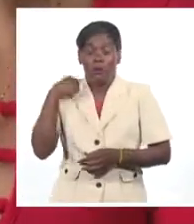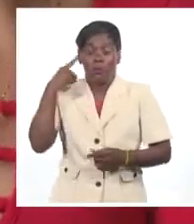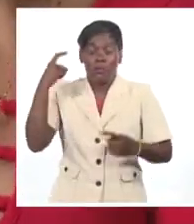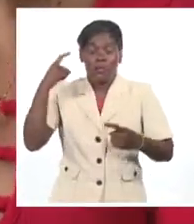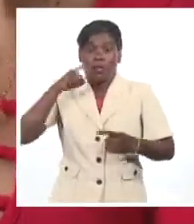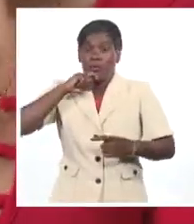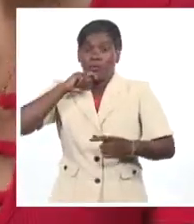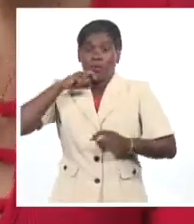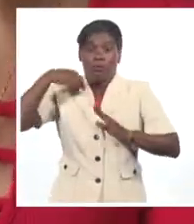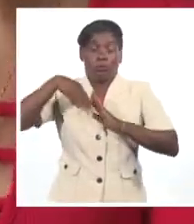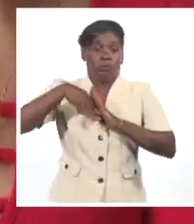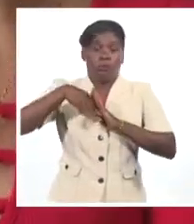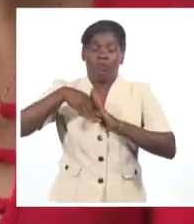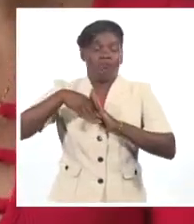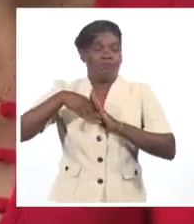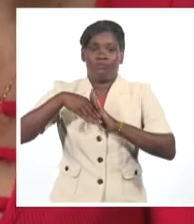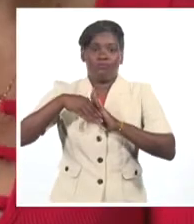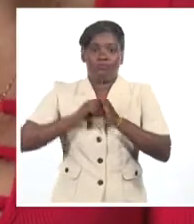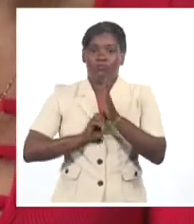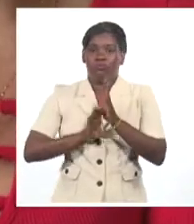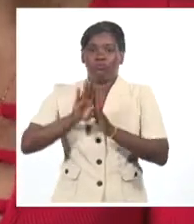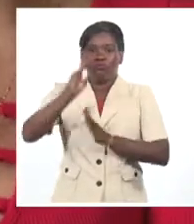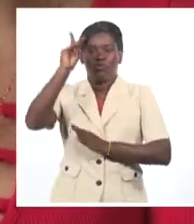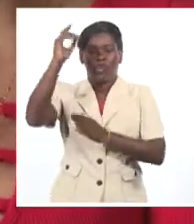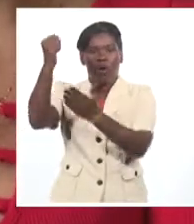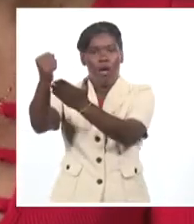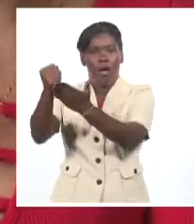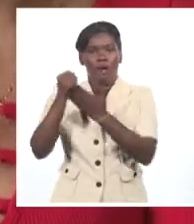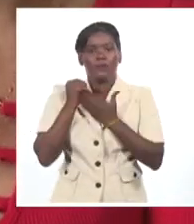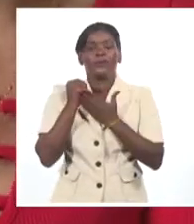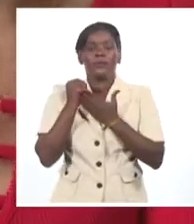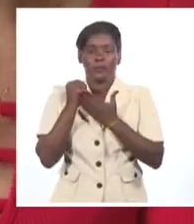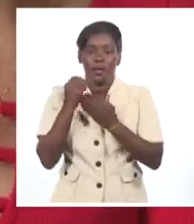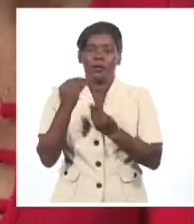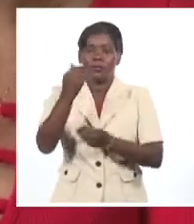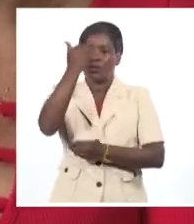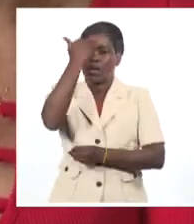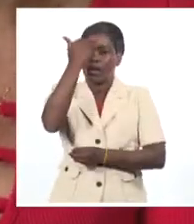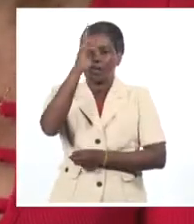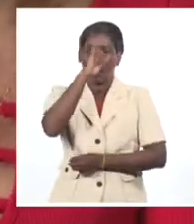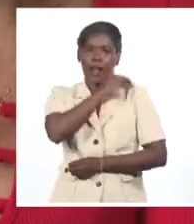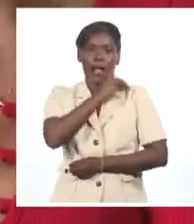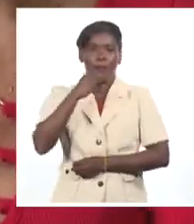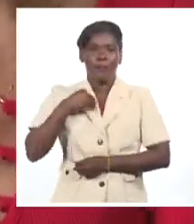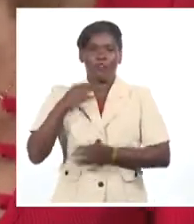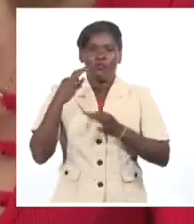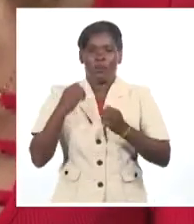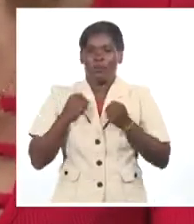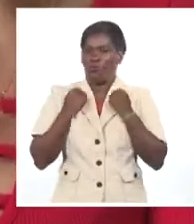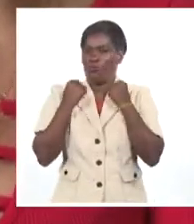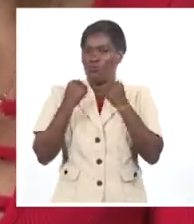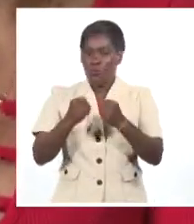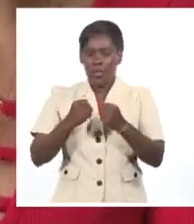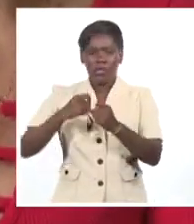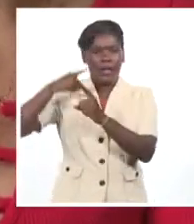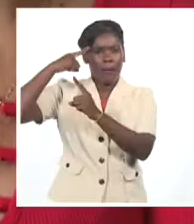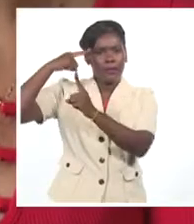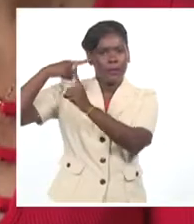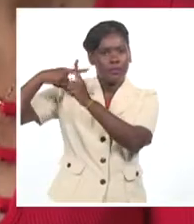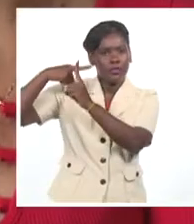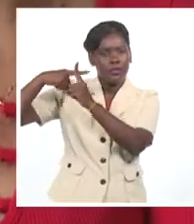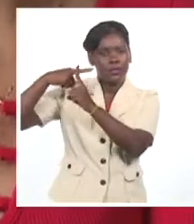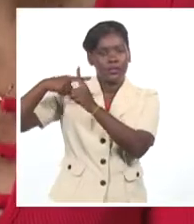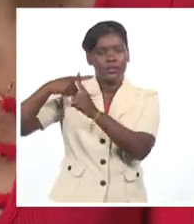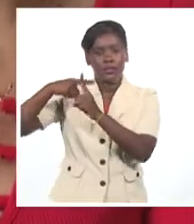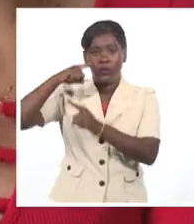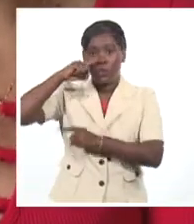mi hijo es un milagro de Dios y está vivo gracias a los médicos, que es verdad que desde que nació ha tenido